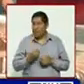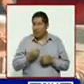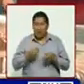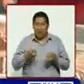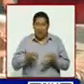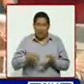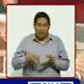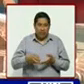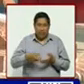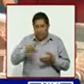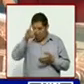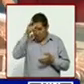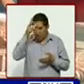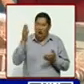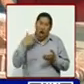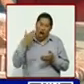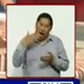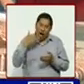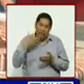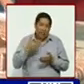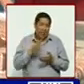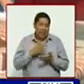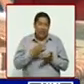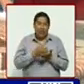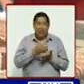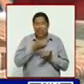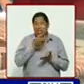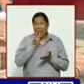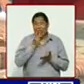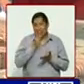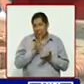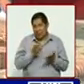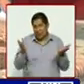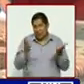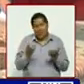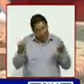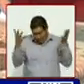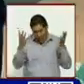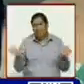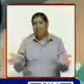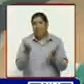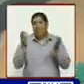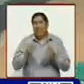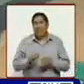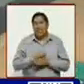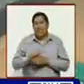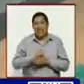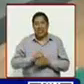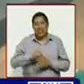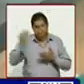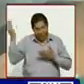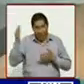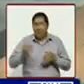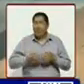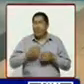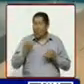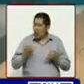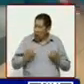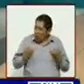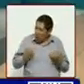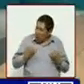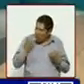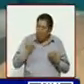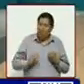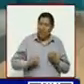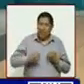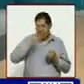sacta para comer, acompañado con un refresco de mocochinchi. Ah, qué bueno. A darle con todo, a seguir entrenando con estos chicos que son